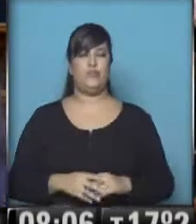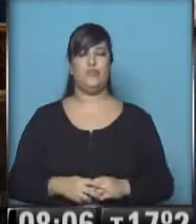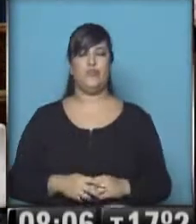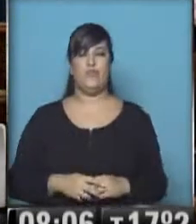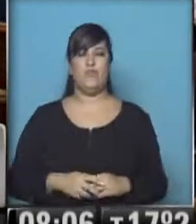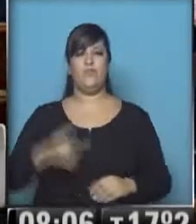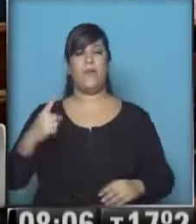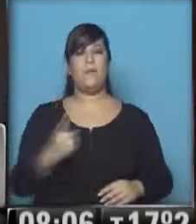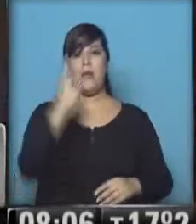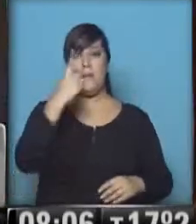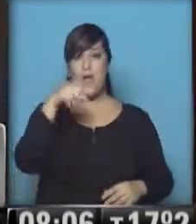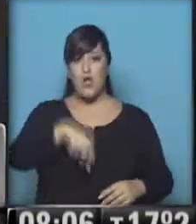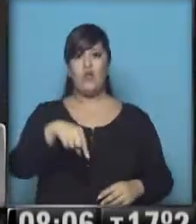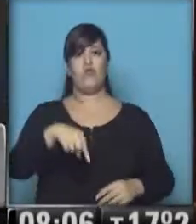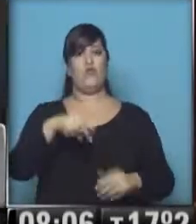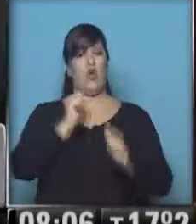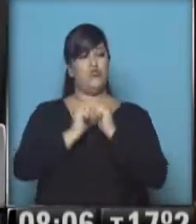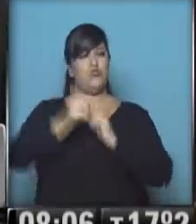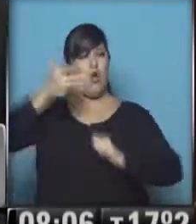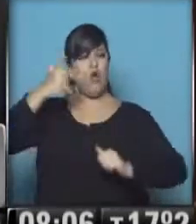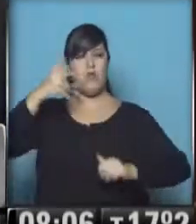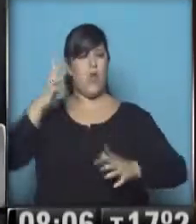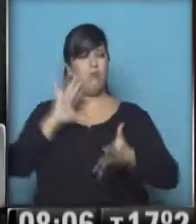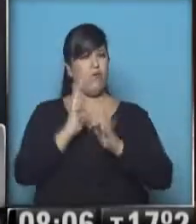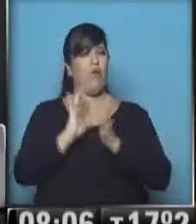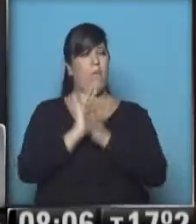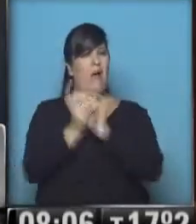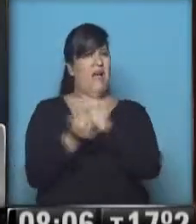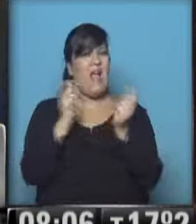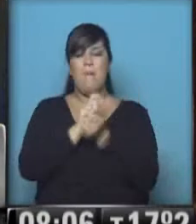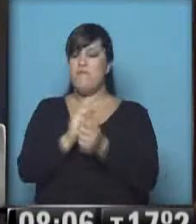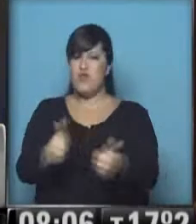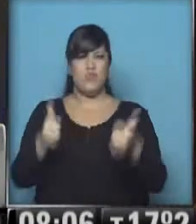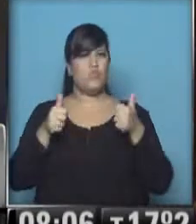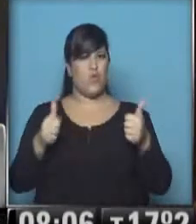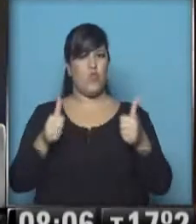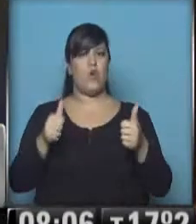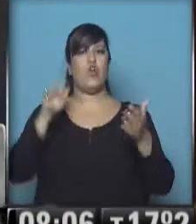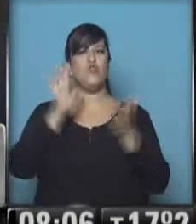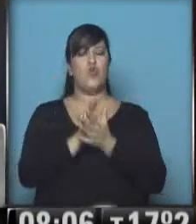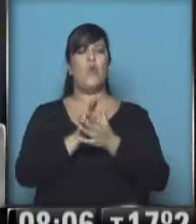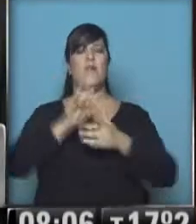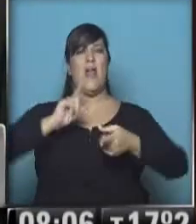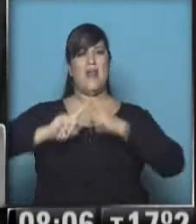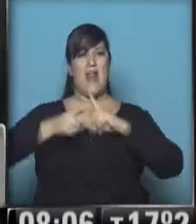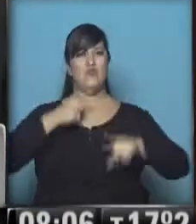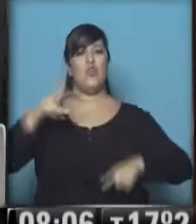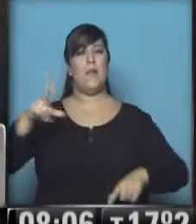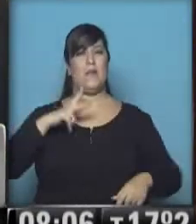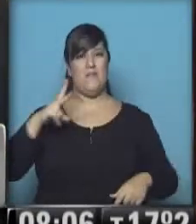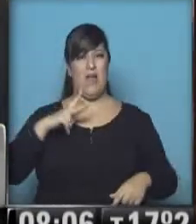primer lugar es un hecho histórico es un cambio fenomenal en las relaciones privadas